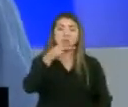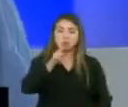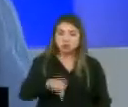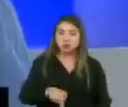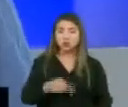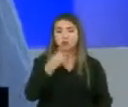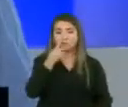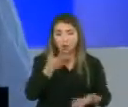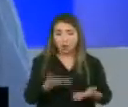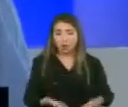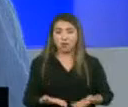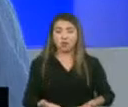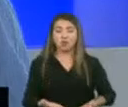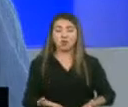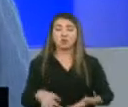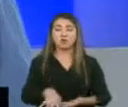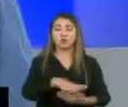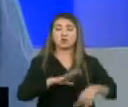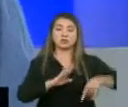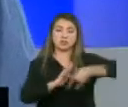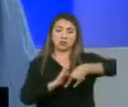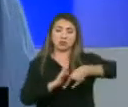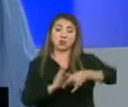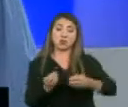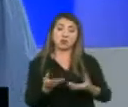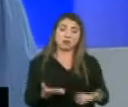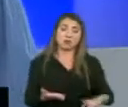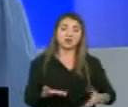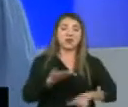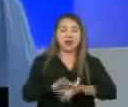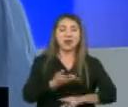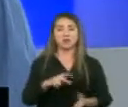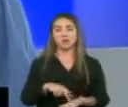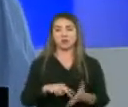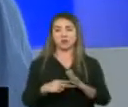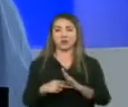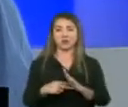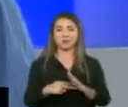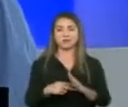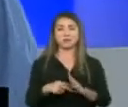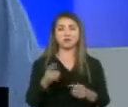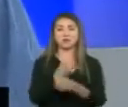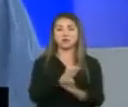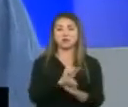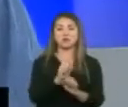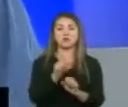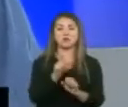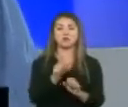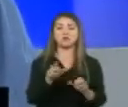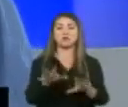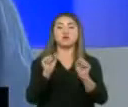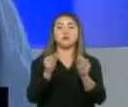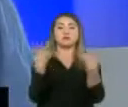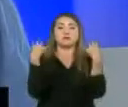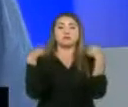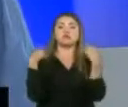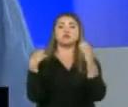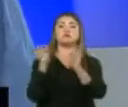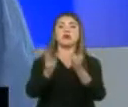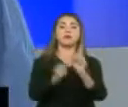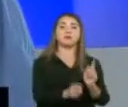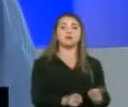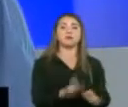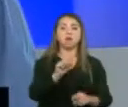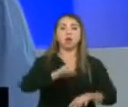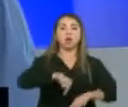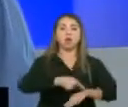y lo estamos viendo ahora en la zona de Chiloé. Naturalmente que hay un problema del cual hacerse cargo. Yo creo que el hecho de únicamente mandar durante muy pocas